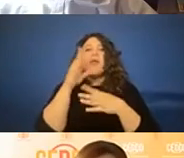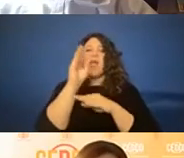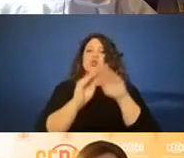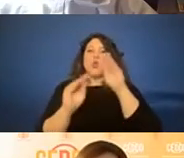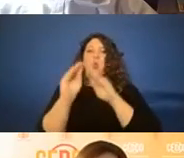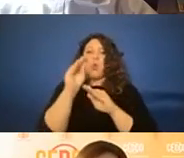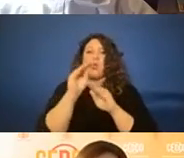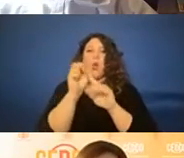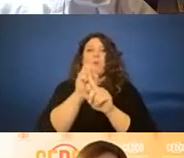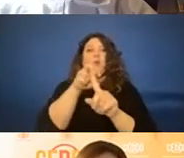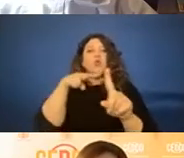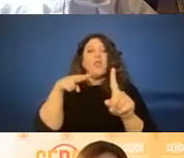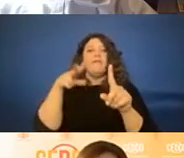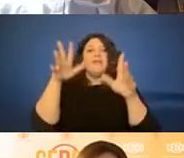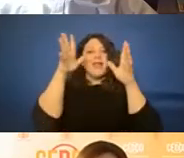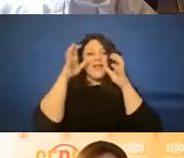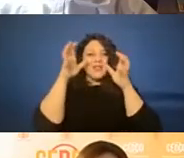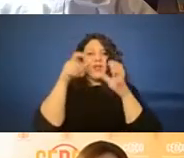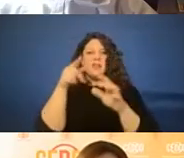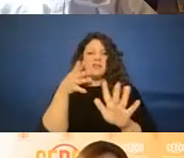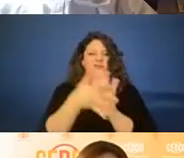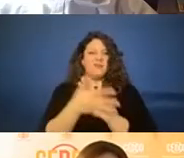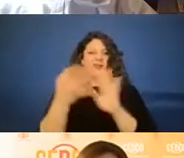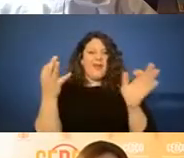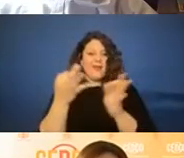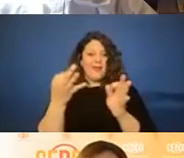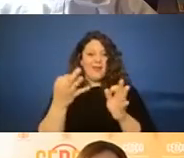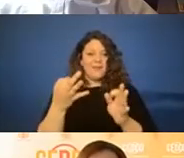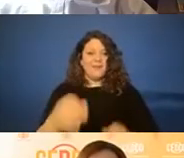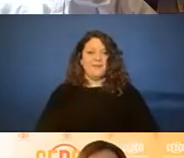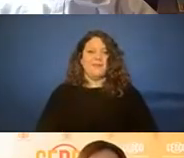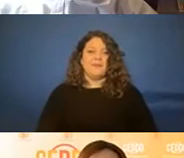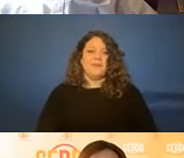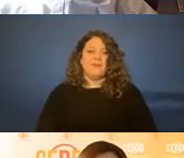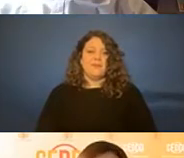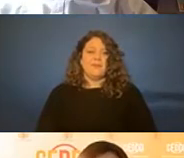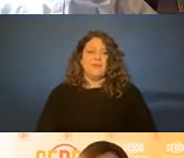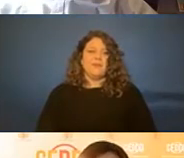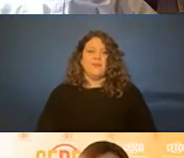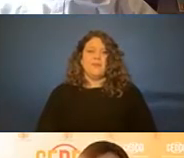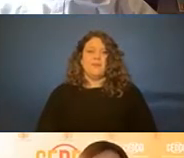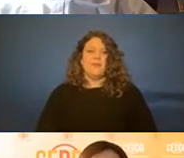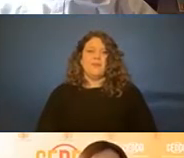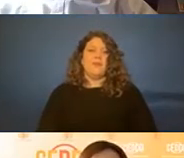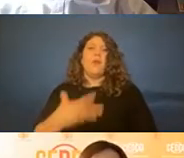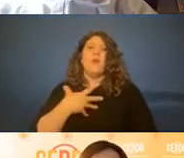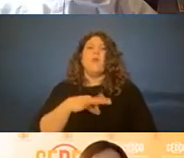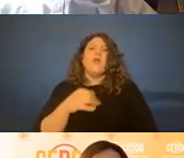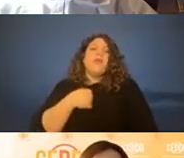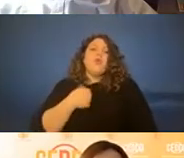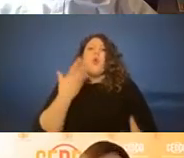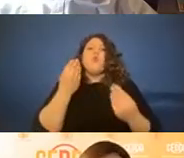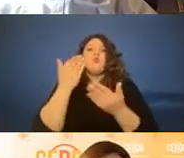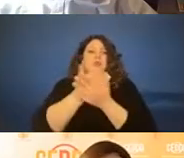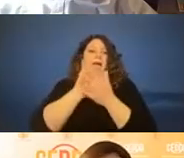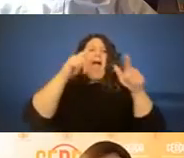vista sensorial. ¿Qué quiere decir esto? Que yo puedo tener un montón de aulas donde están